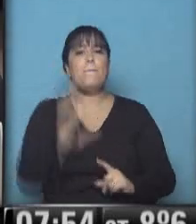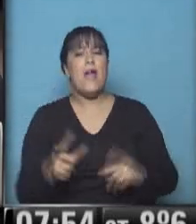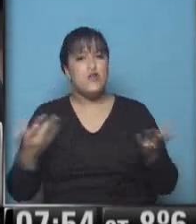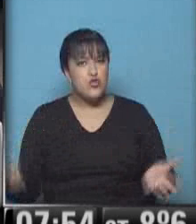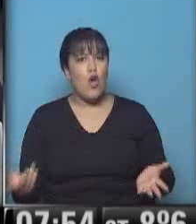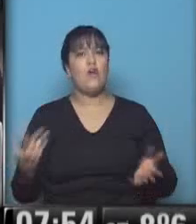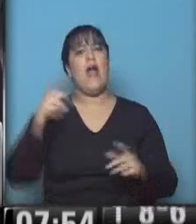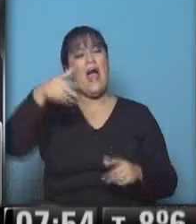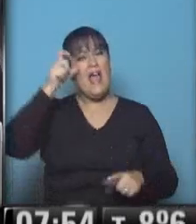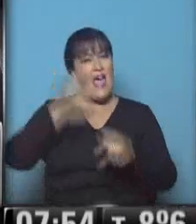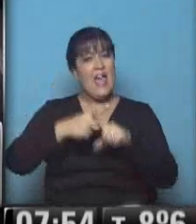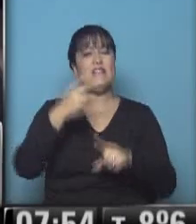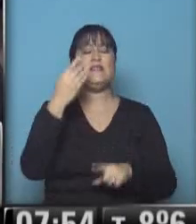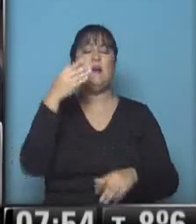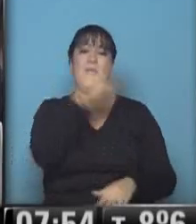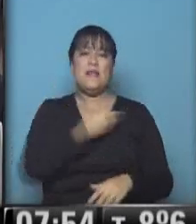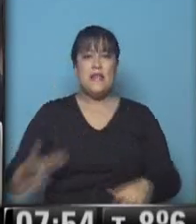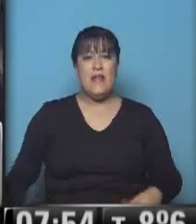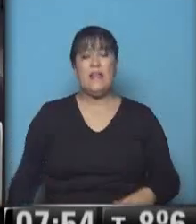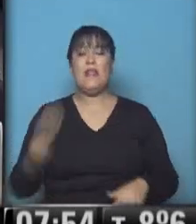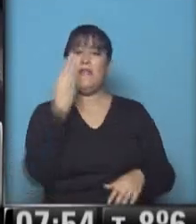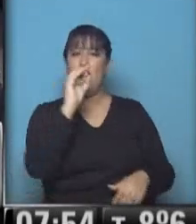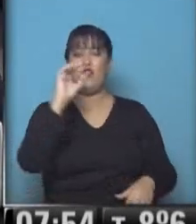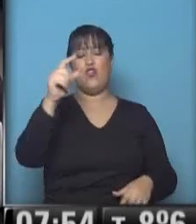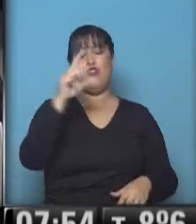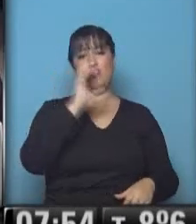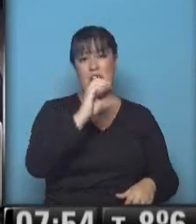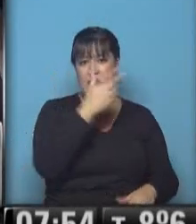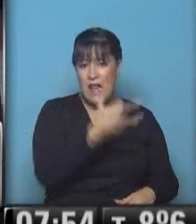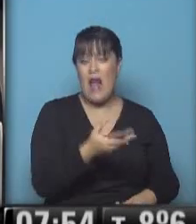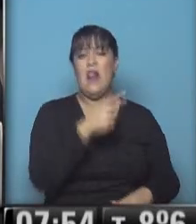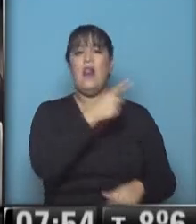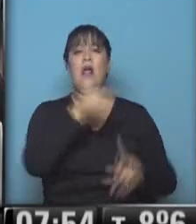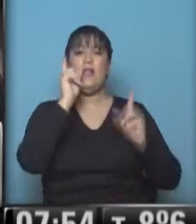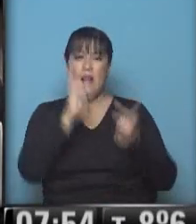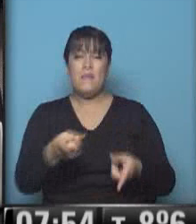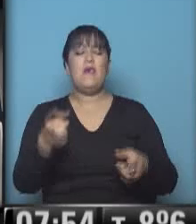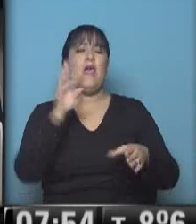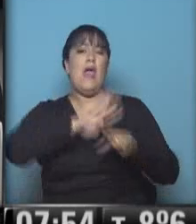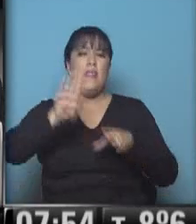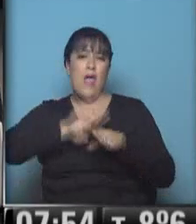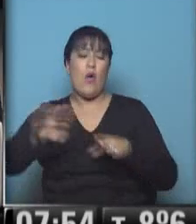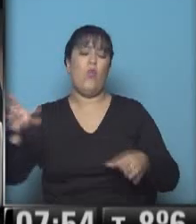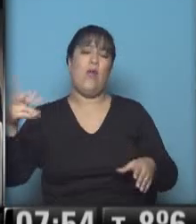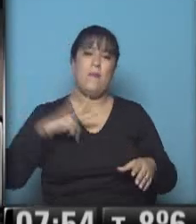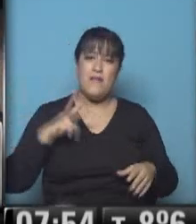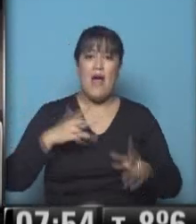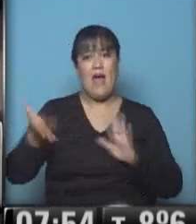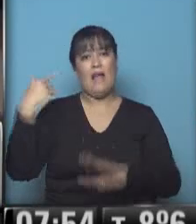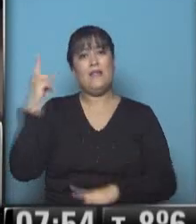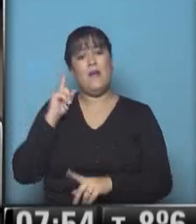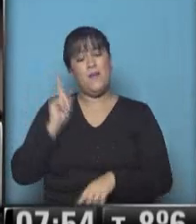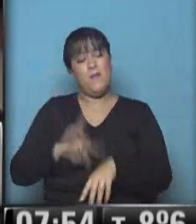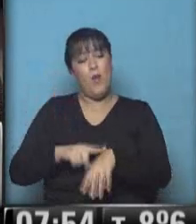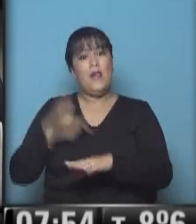presidente del Banco Central con El dictador en el 82 que nacionalizó la deuda privada que durante el menemismo fue el Que